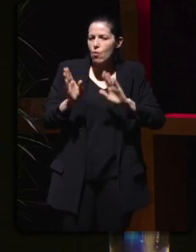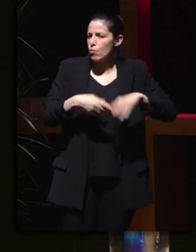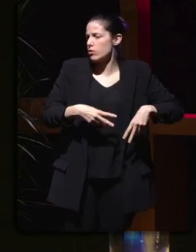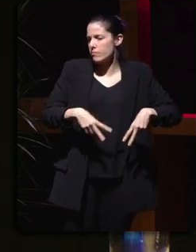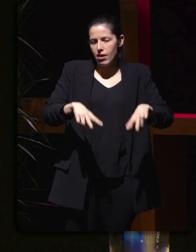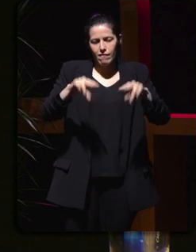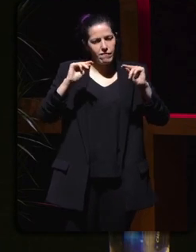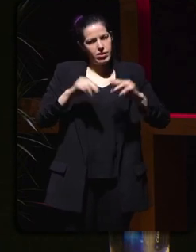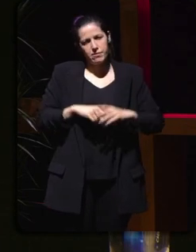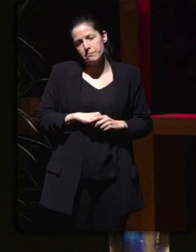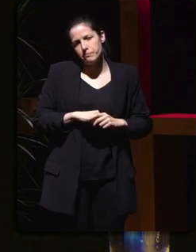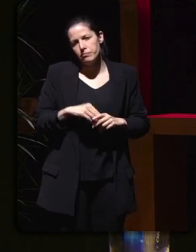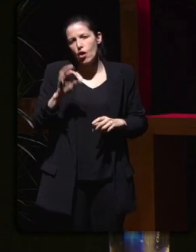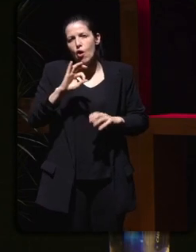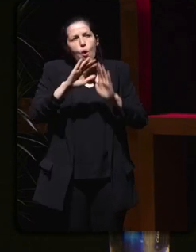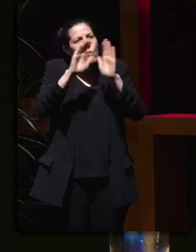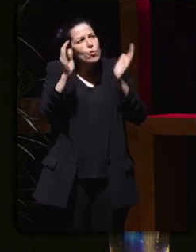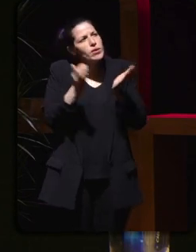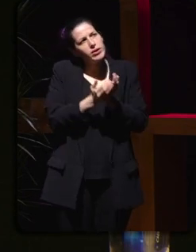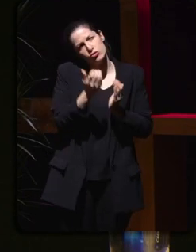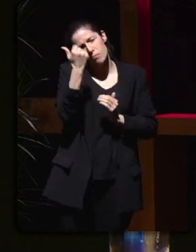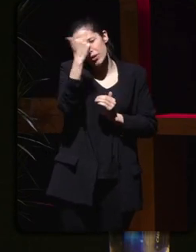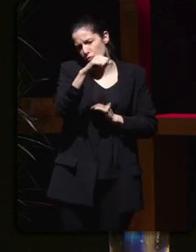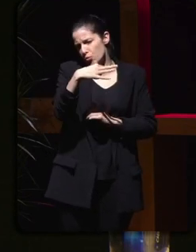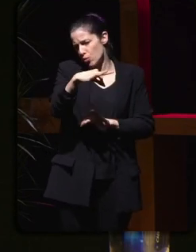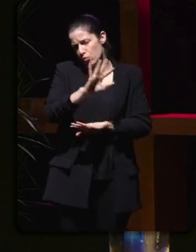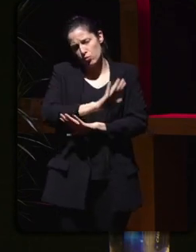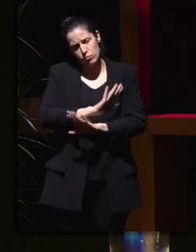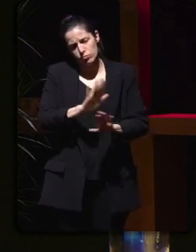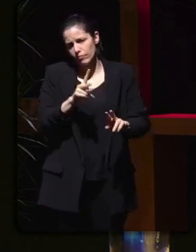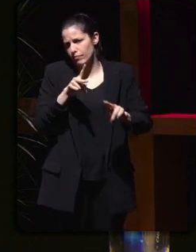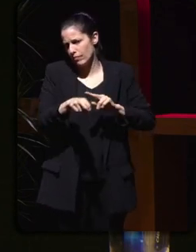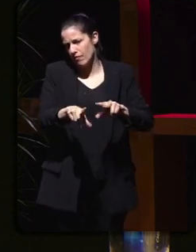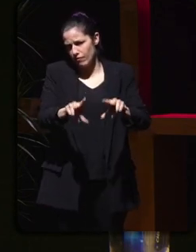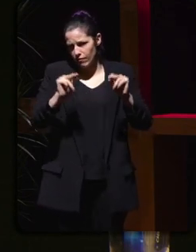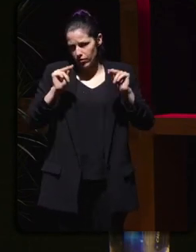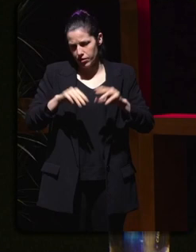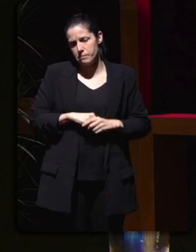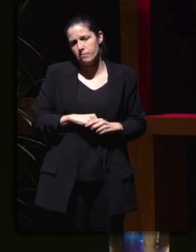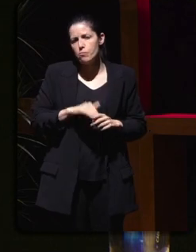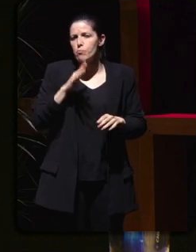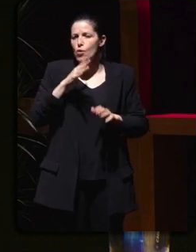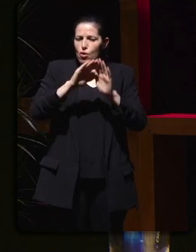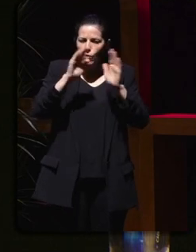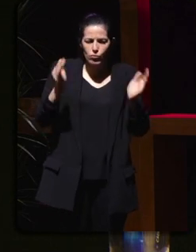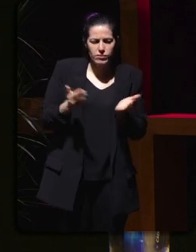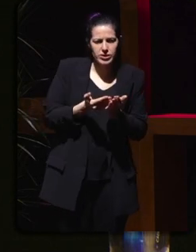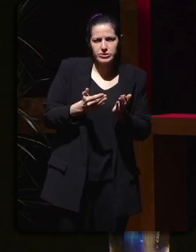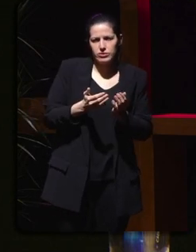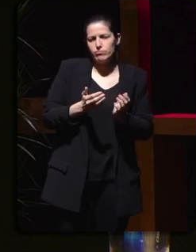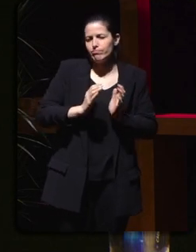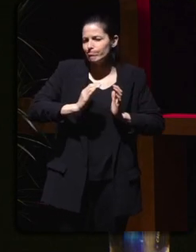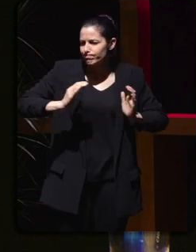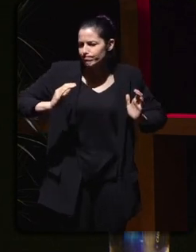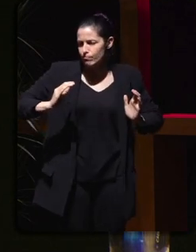pensar que el universo es solamente masculino porque el universo es grande el universo es múltiple